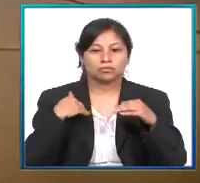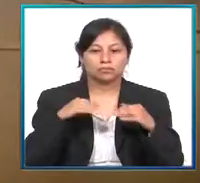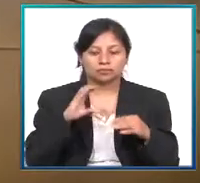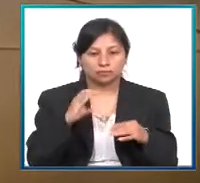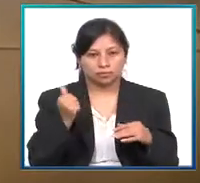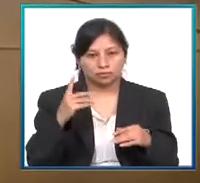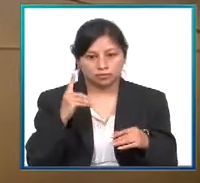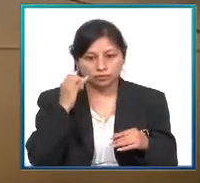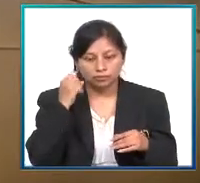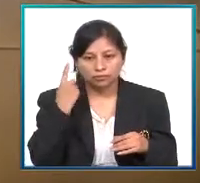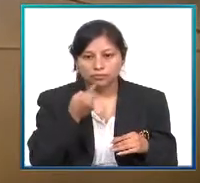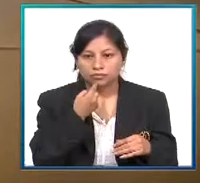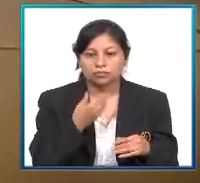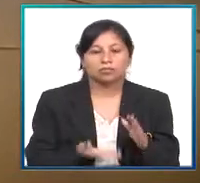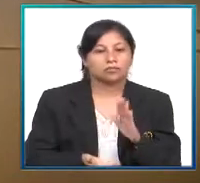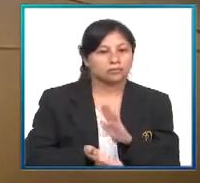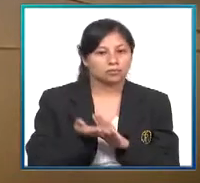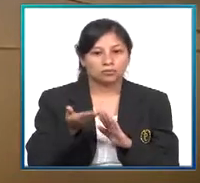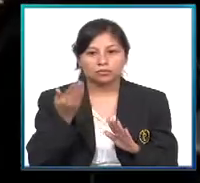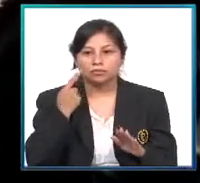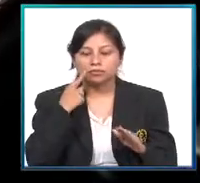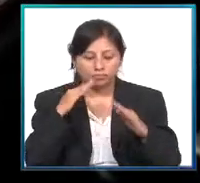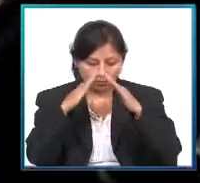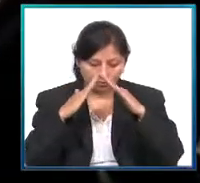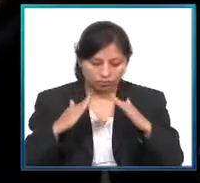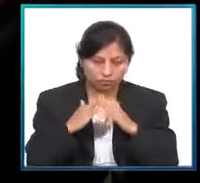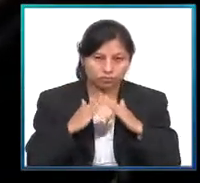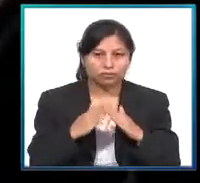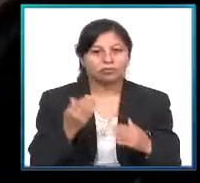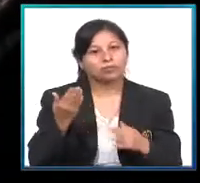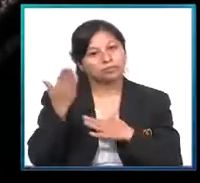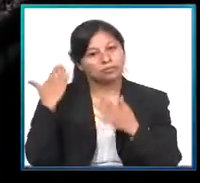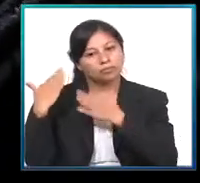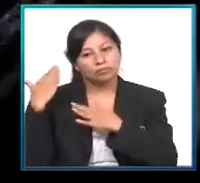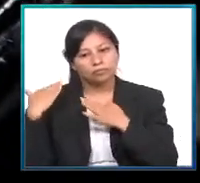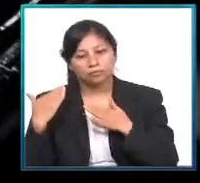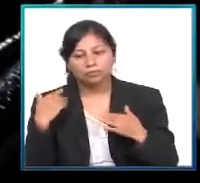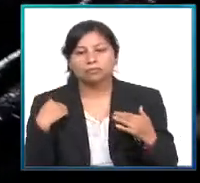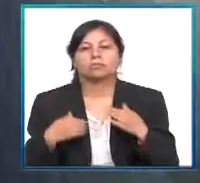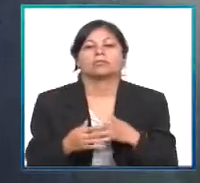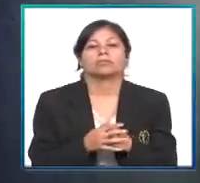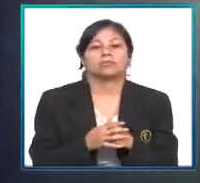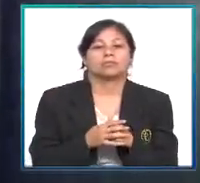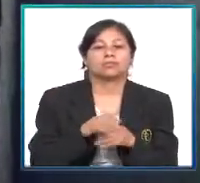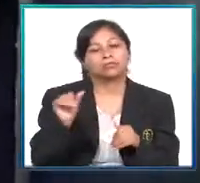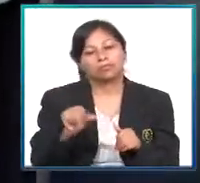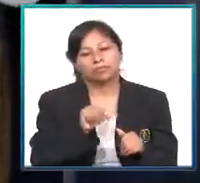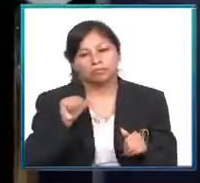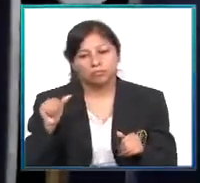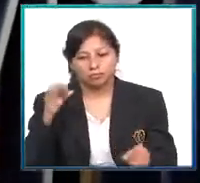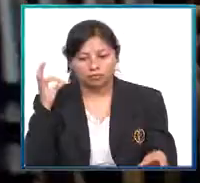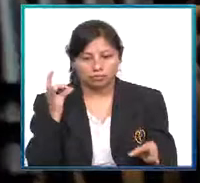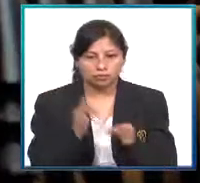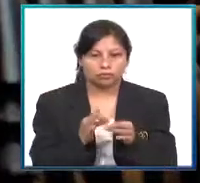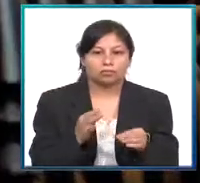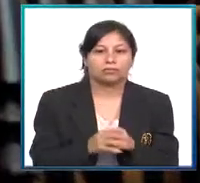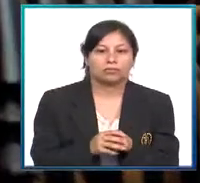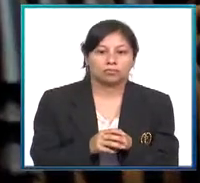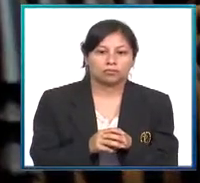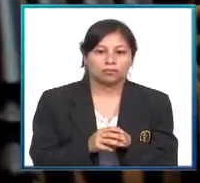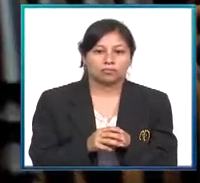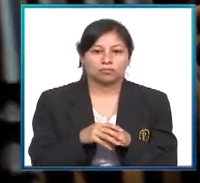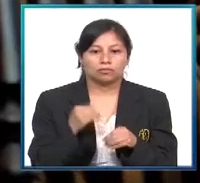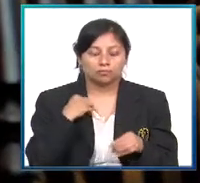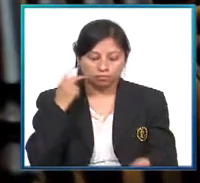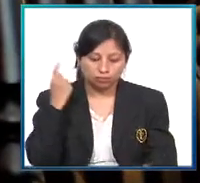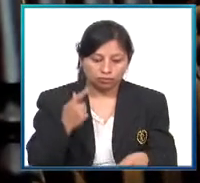Cádiz. Además, esta joya arquitectónica con cánones del estilo neorrenacentista, entre otros detalles en finas maderas